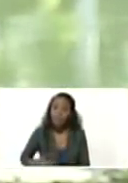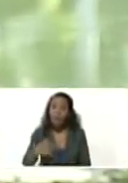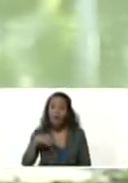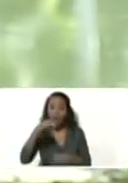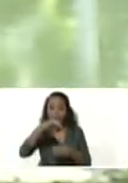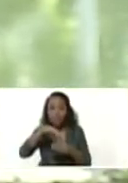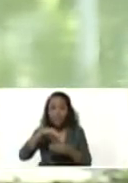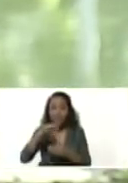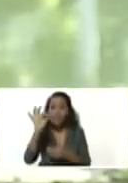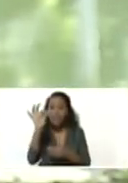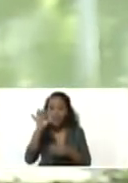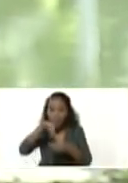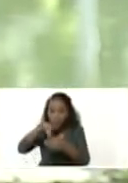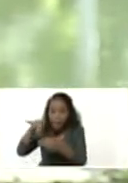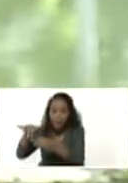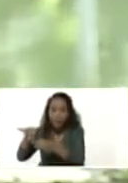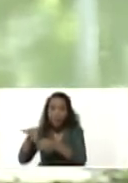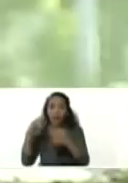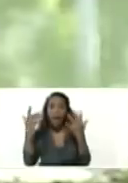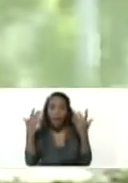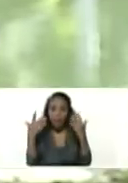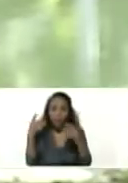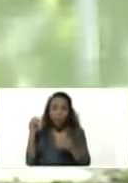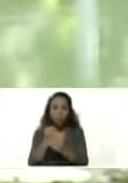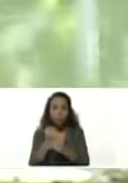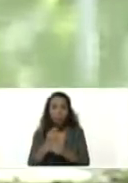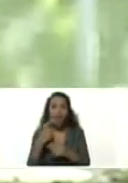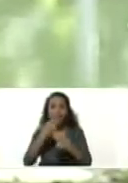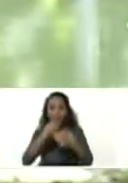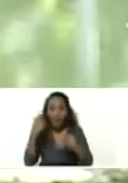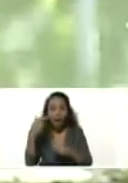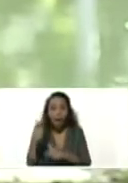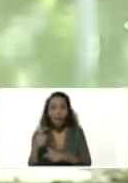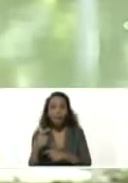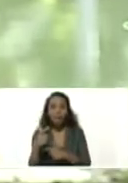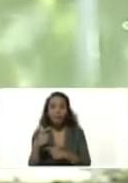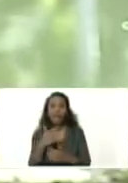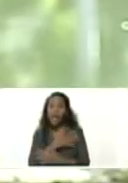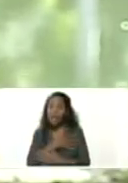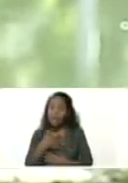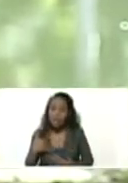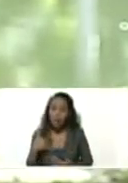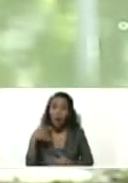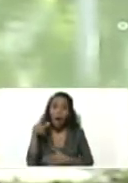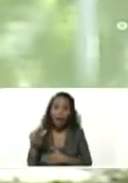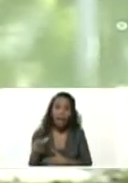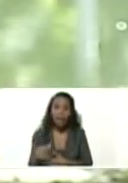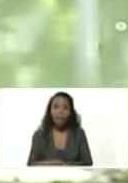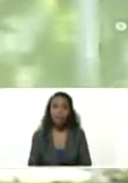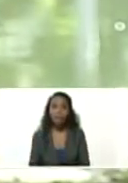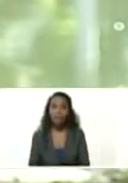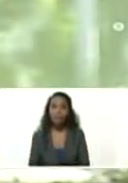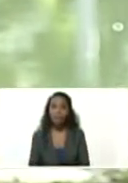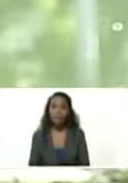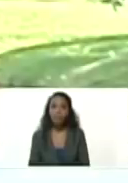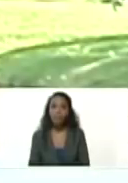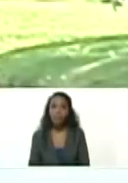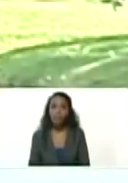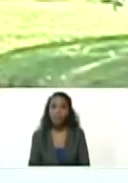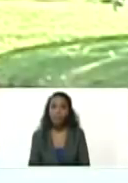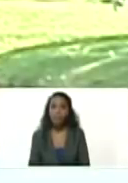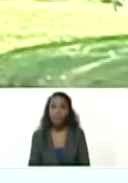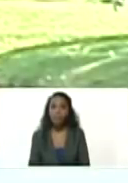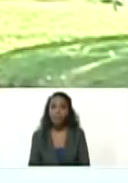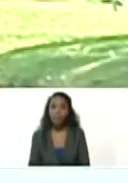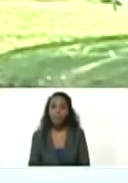Las tierras están allí, la mano de obra está allí, la disposición está allí, el deseo estar allí para ayudar. Tenemos que producir.